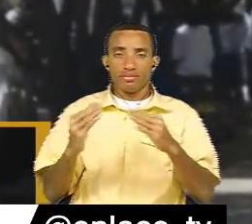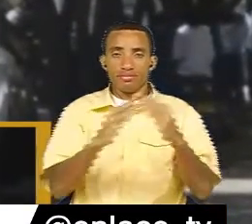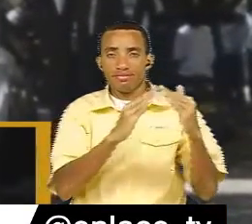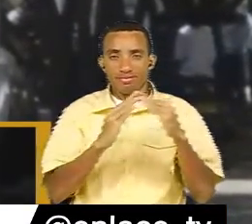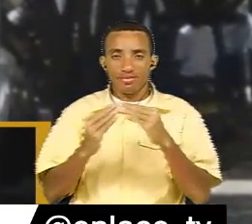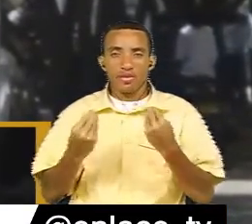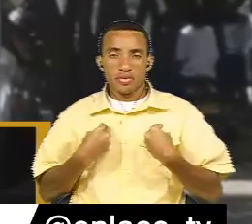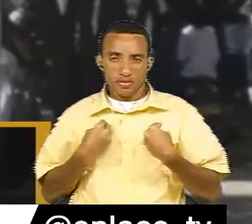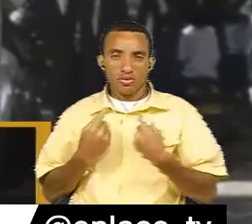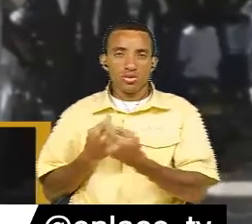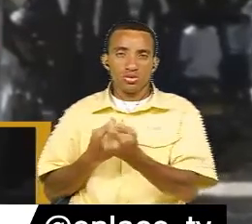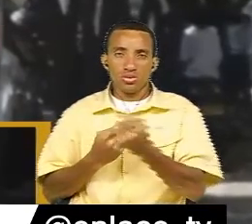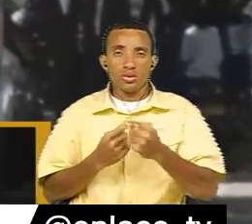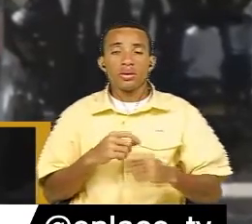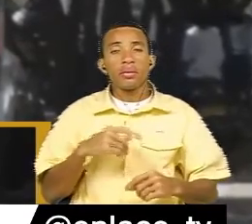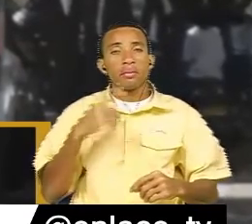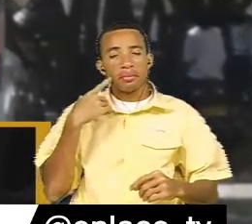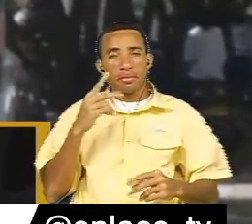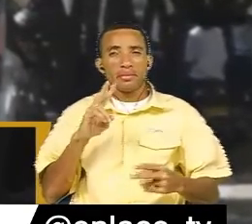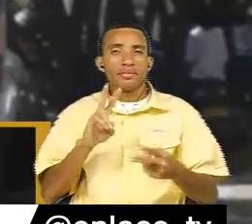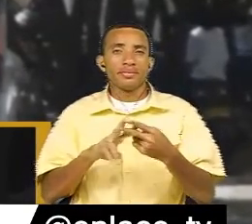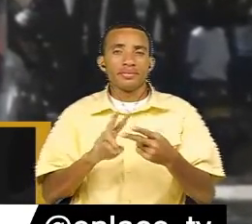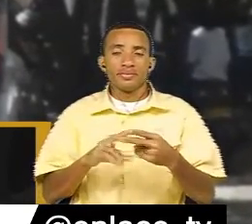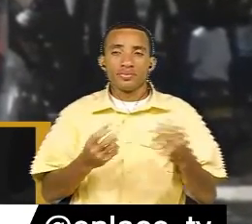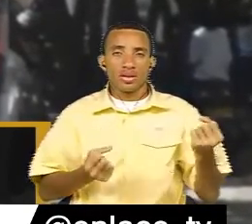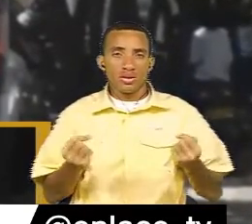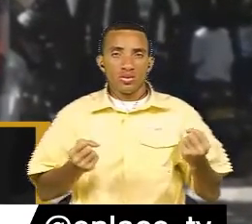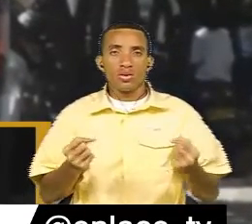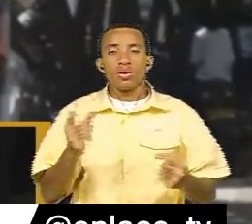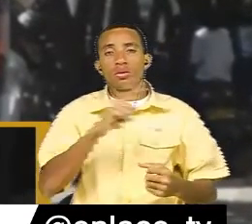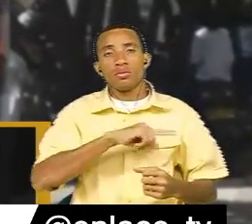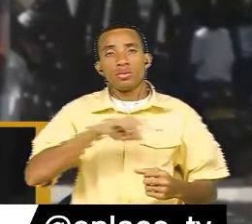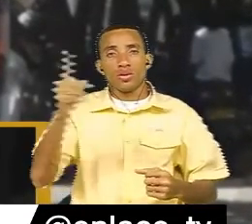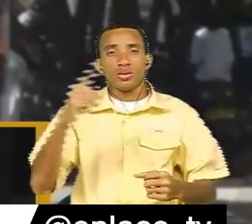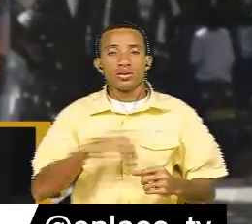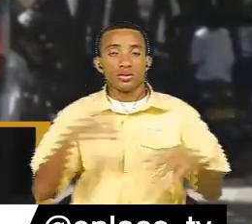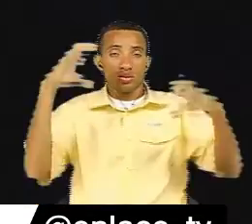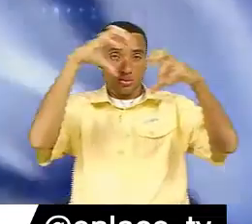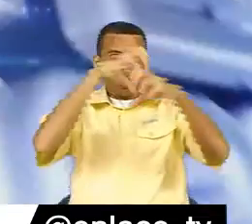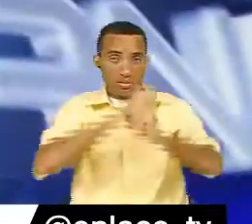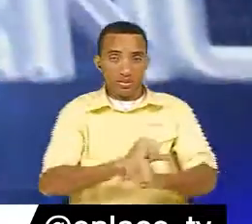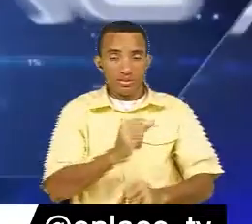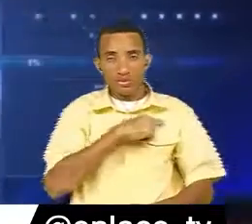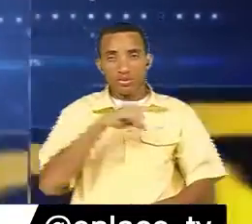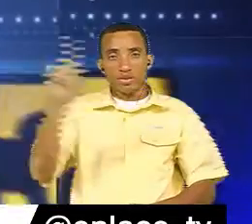comprenden, pues se conoce que el tránsito de ese transporte pesado está prohibido en horario diurno por esta zona.